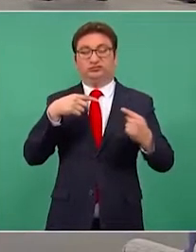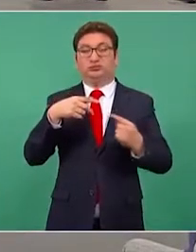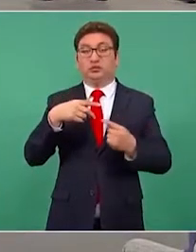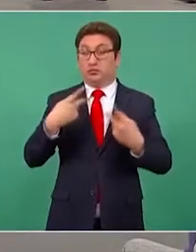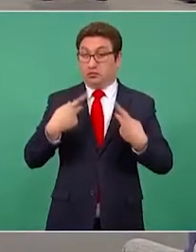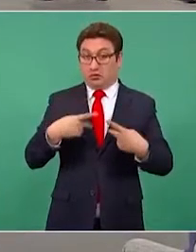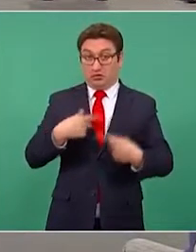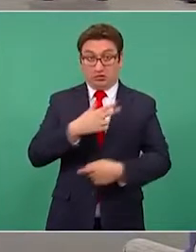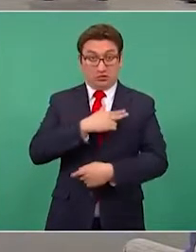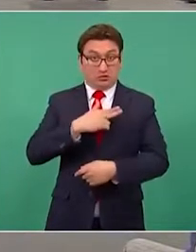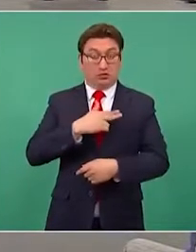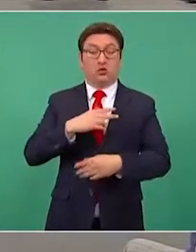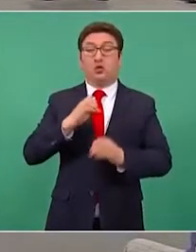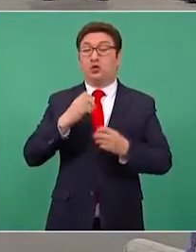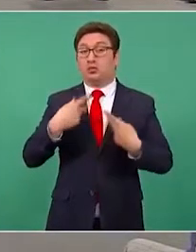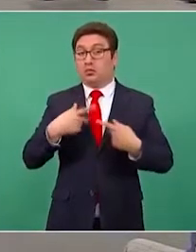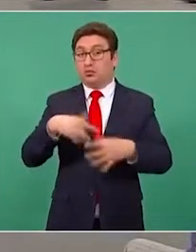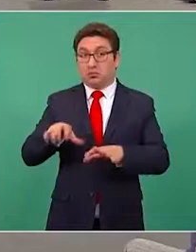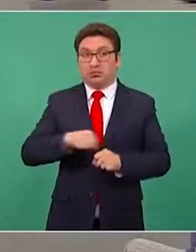¿Qué pasaba?